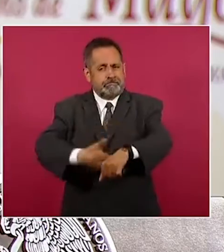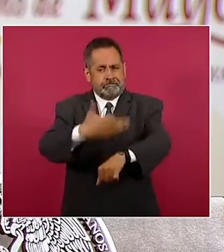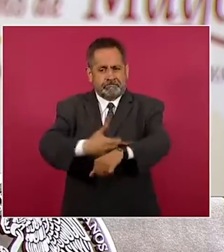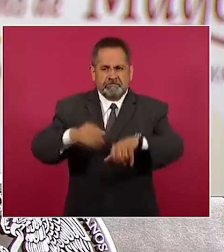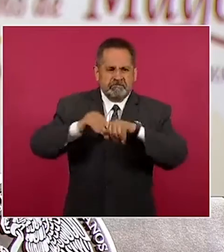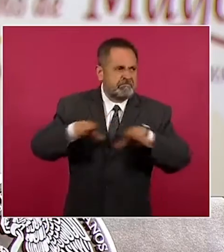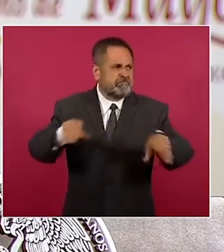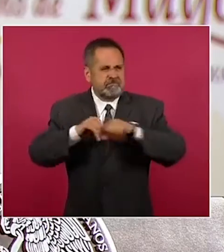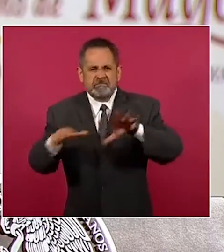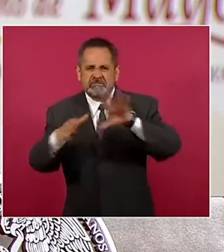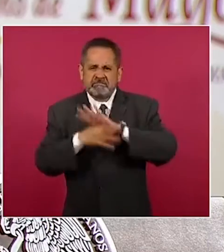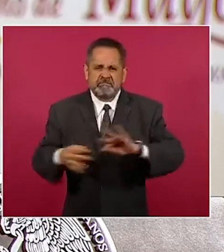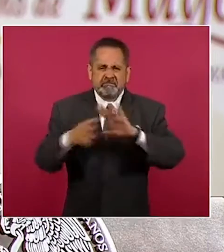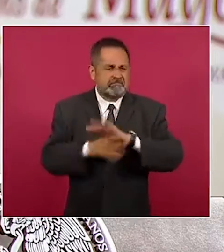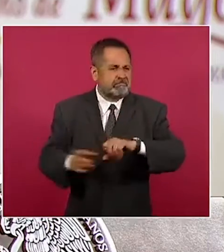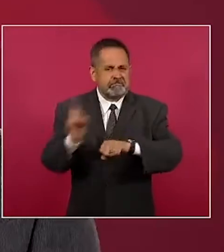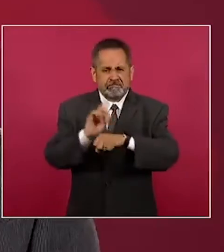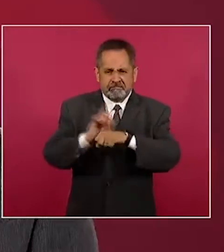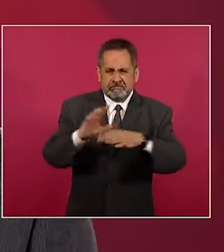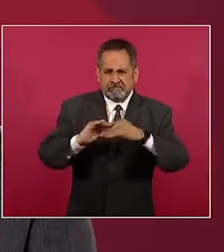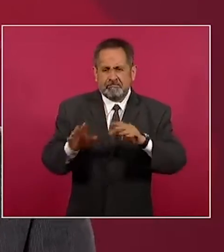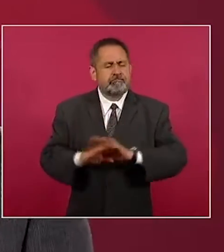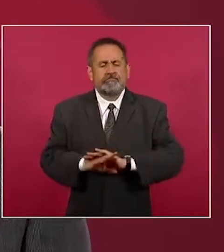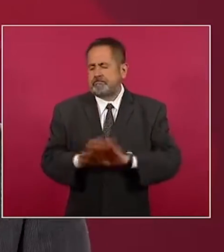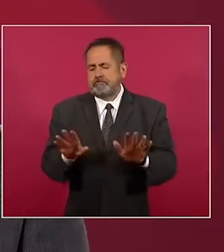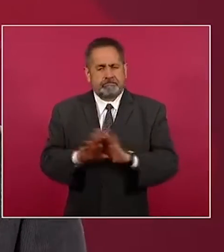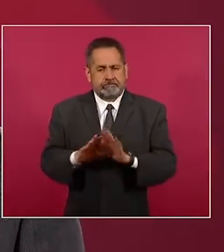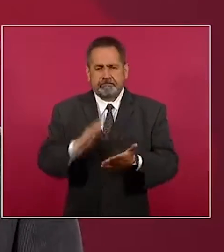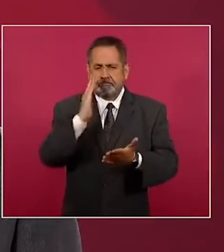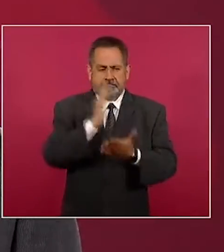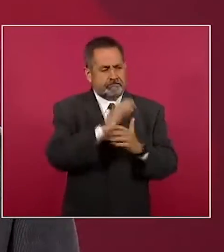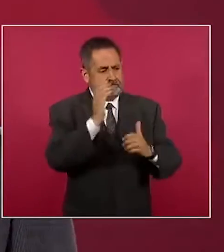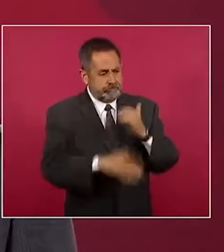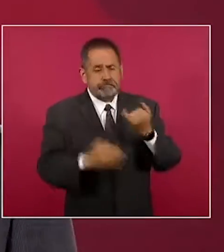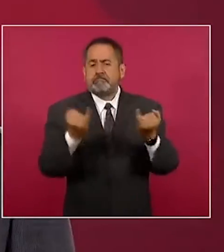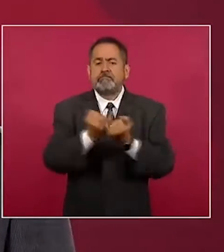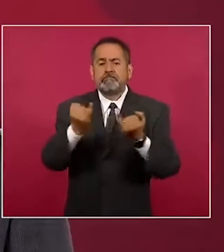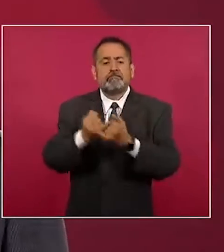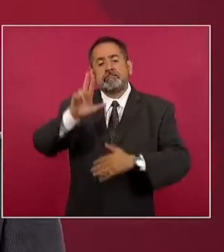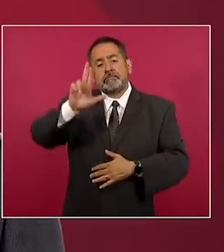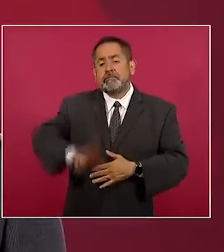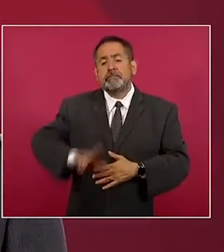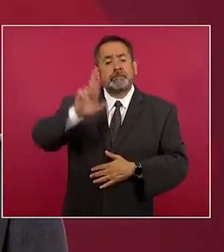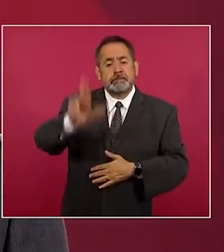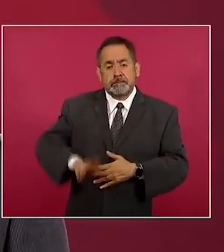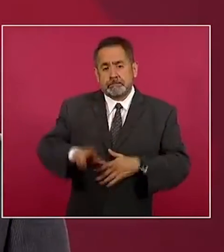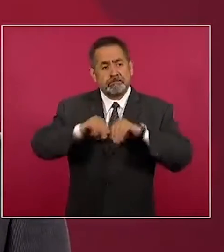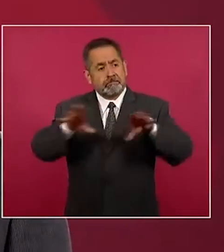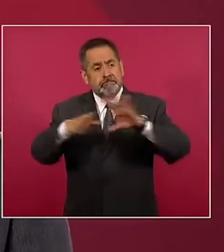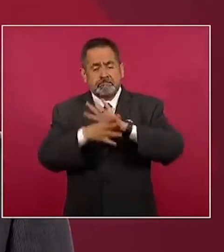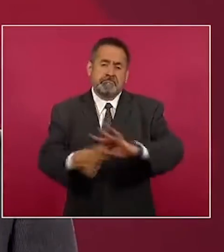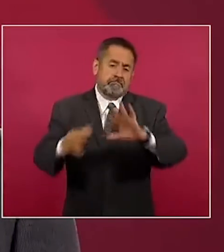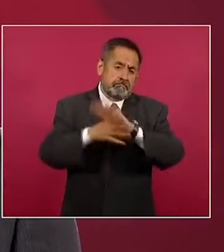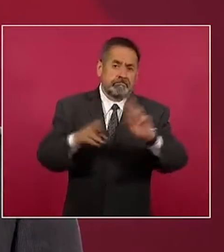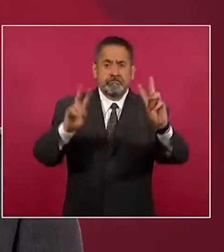fechas posteriores. Pero además acaba de hacer una declaración en cuanto al uso de cubrebocas que no es obligatorio. Yo pienso que es